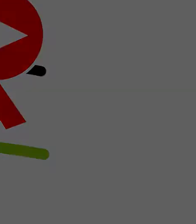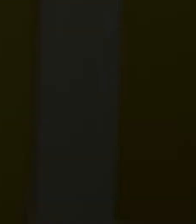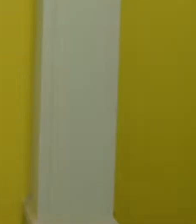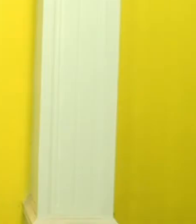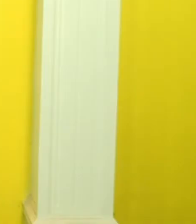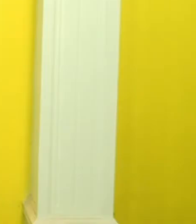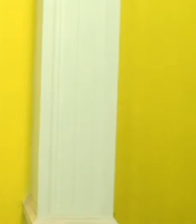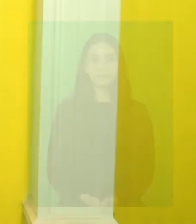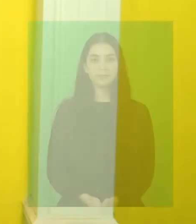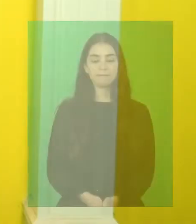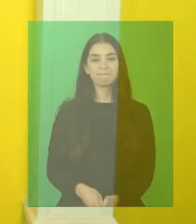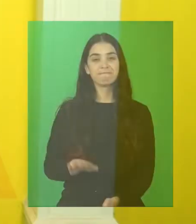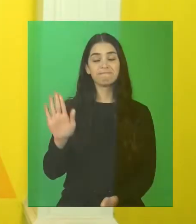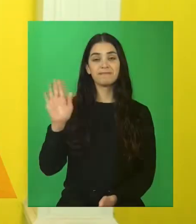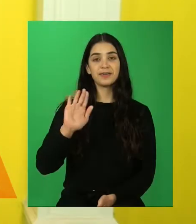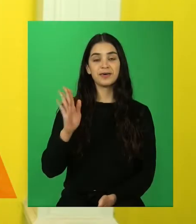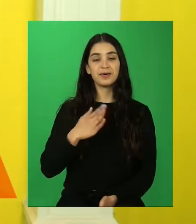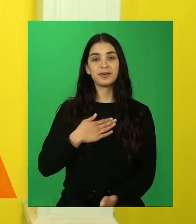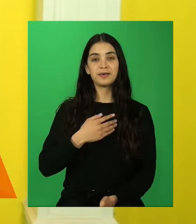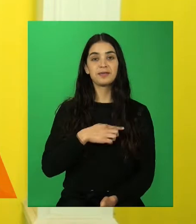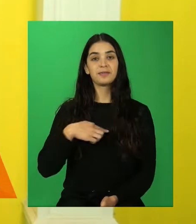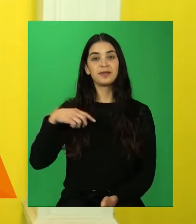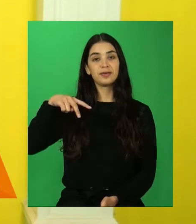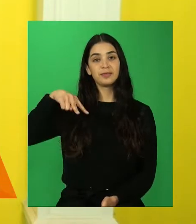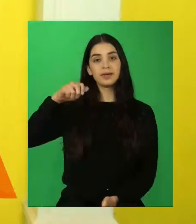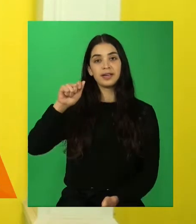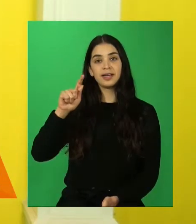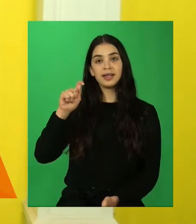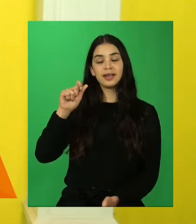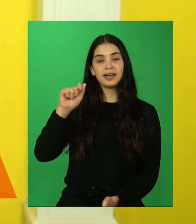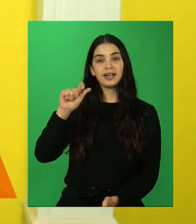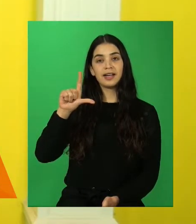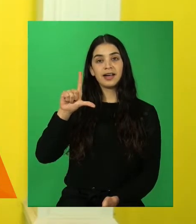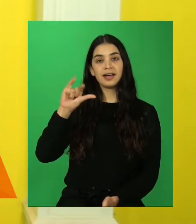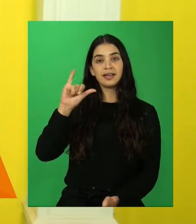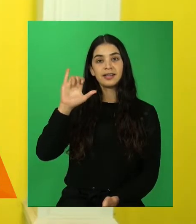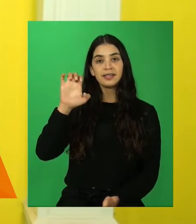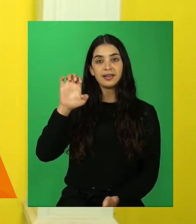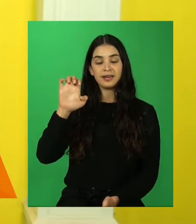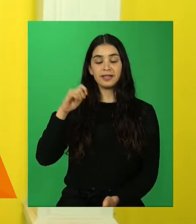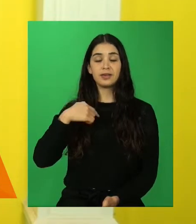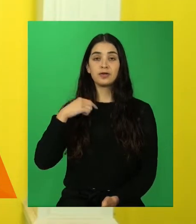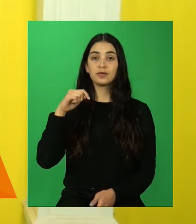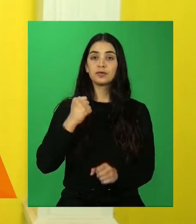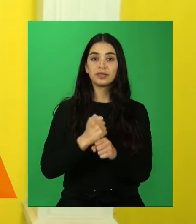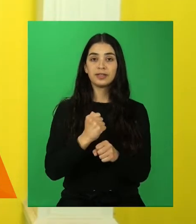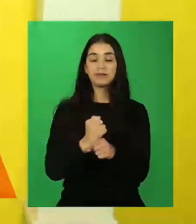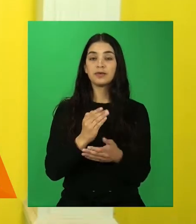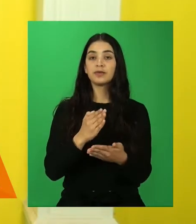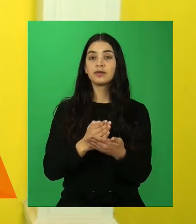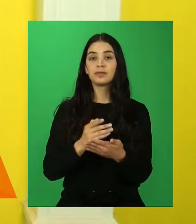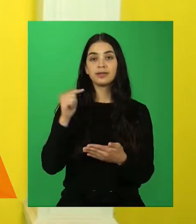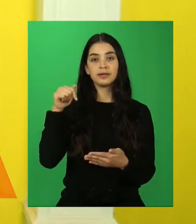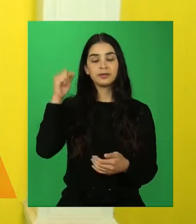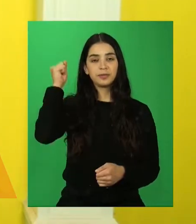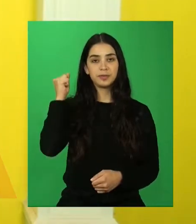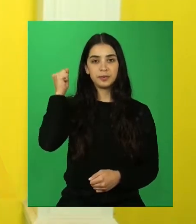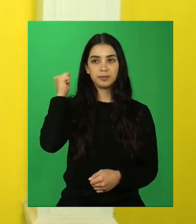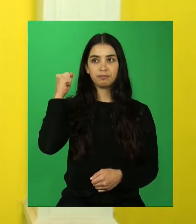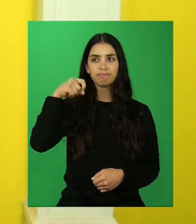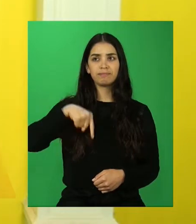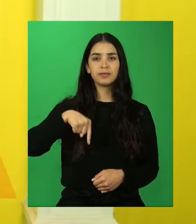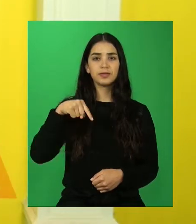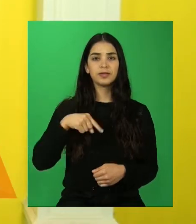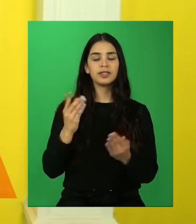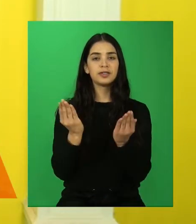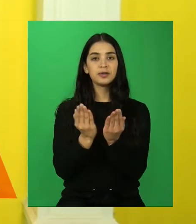Educa. Hola, mi nombre es Natalie Fuensalida, soy profesora de la Escuela Vicente Sepúlveda Rojo. Y hoy, en